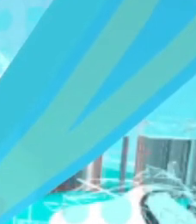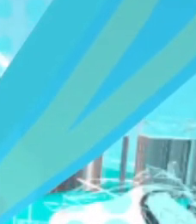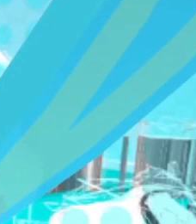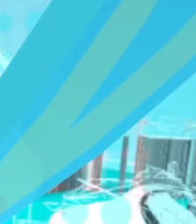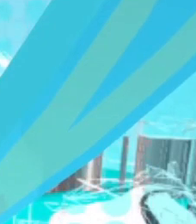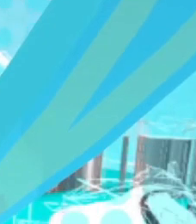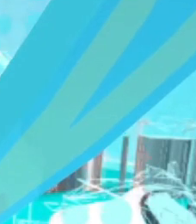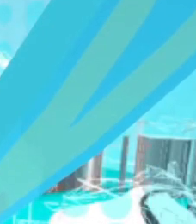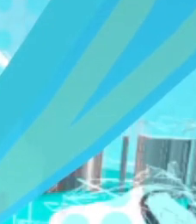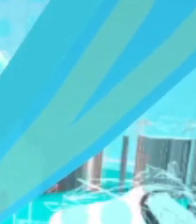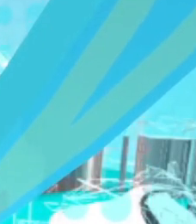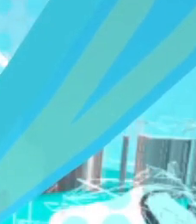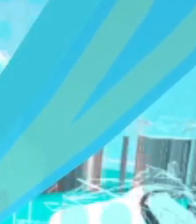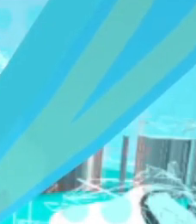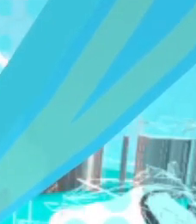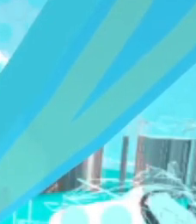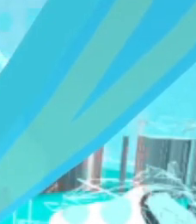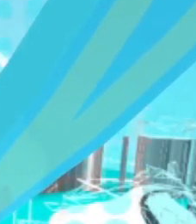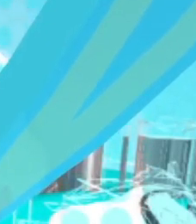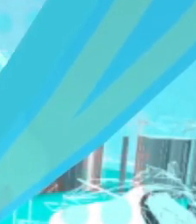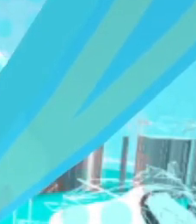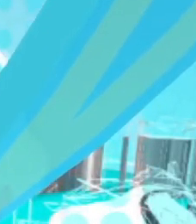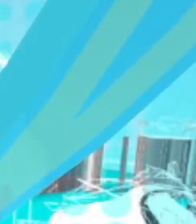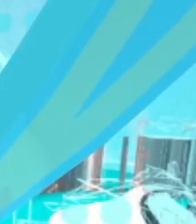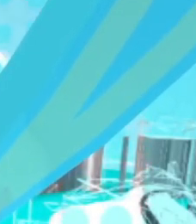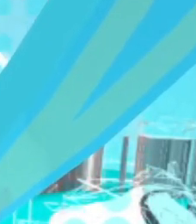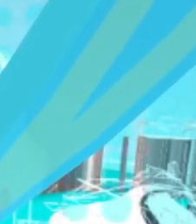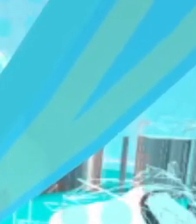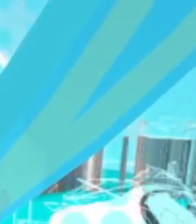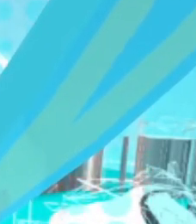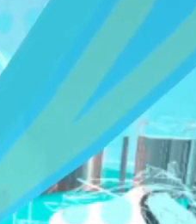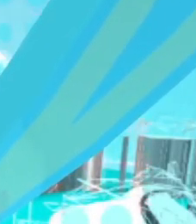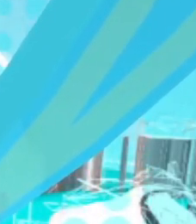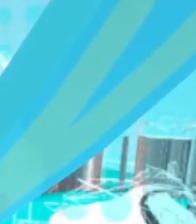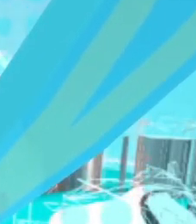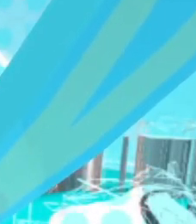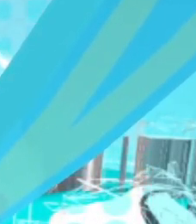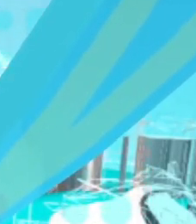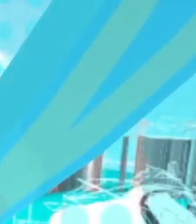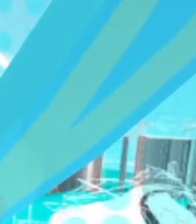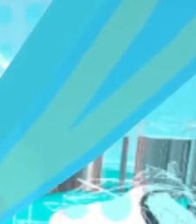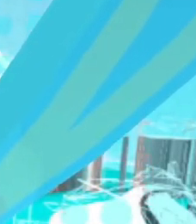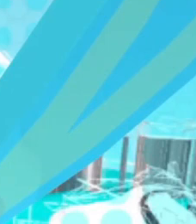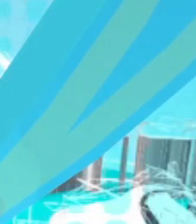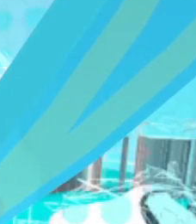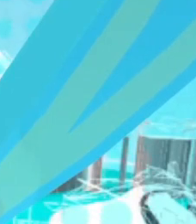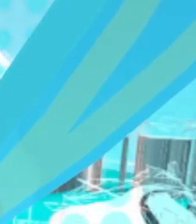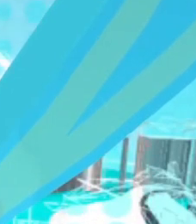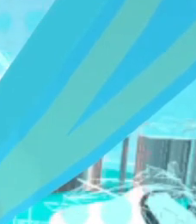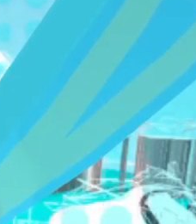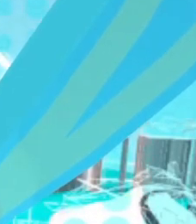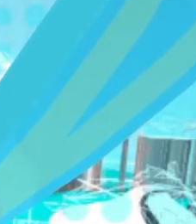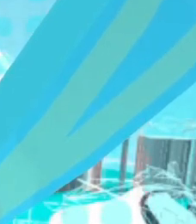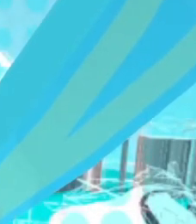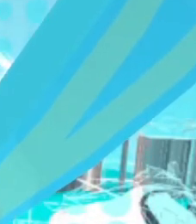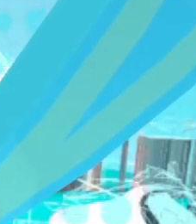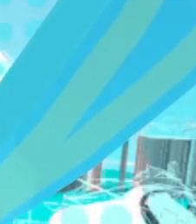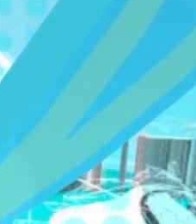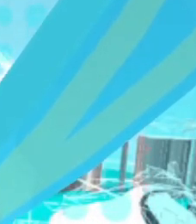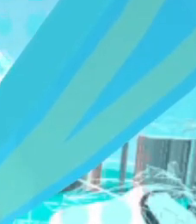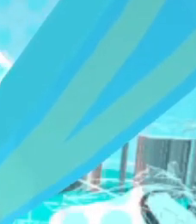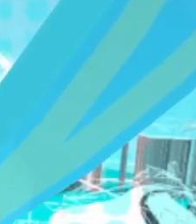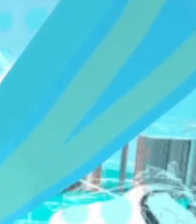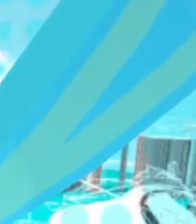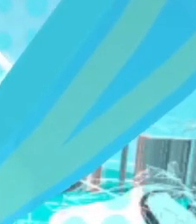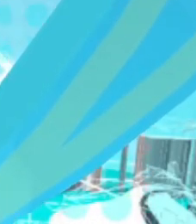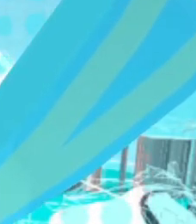le informamos la cotización de cierre que tuvo la divisa estadounidense hoy. El precio del dólar en la compra